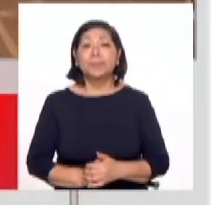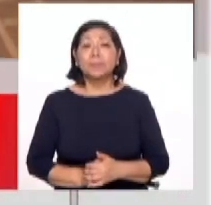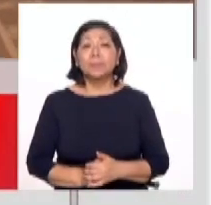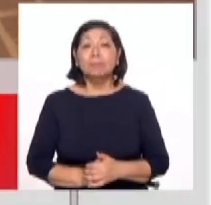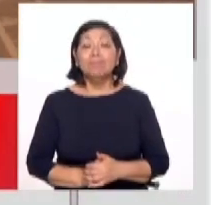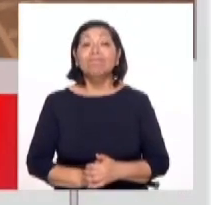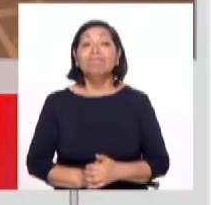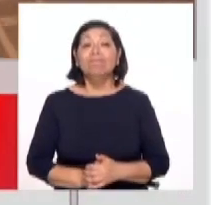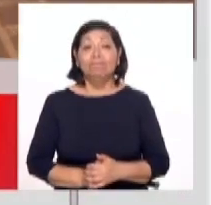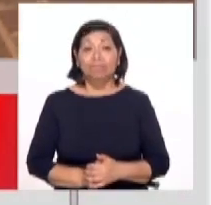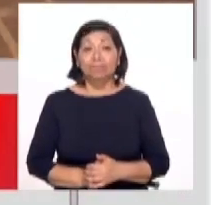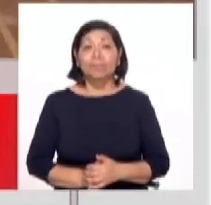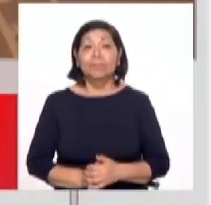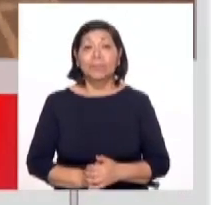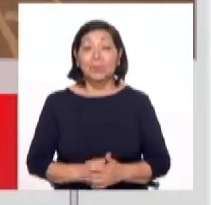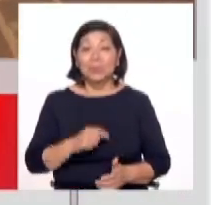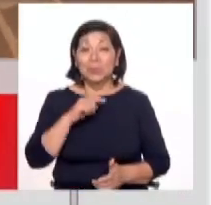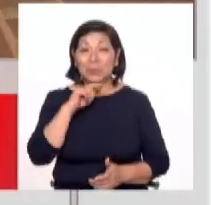Bien,